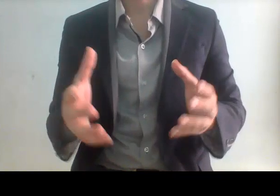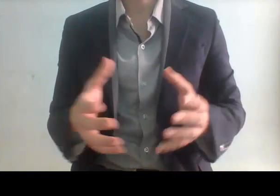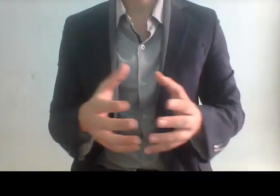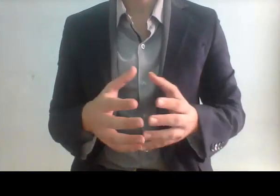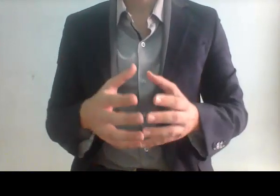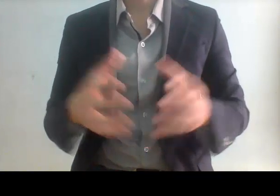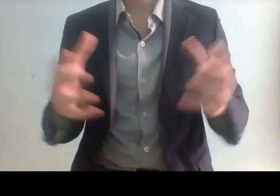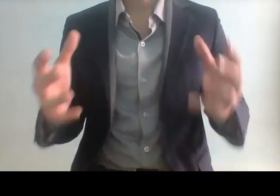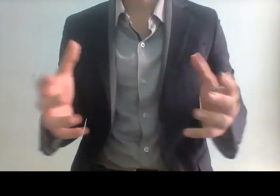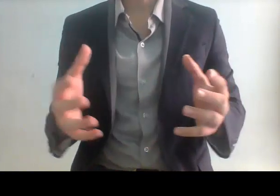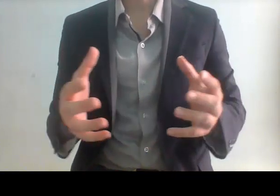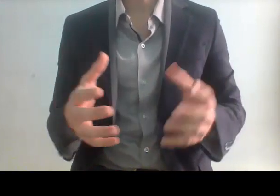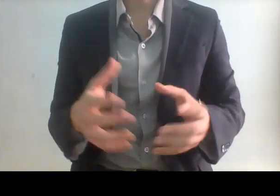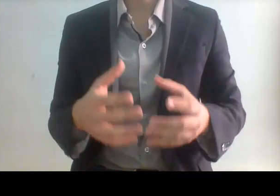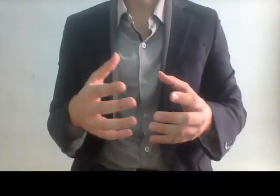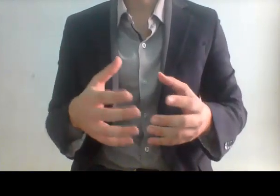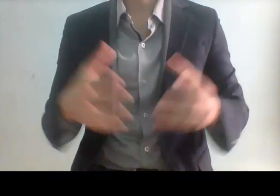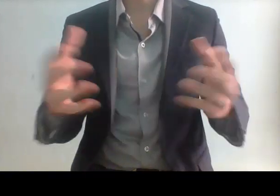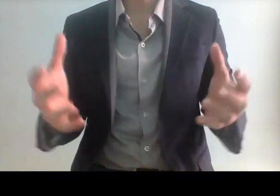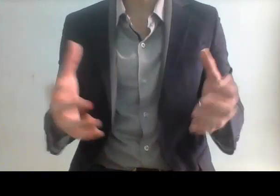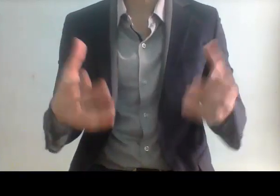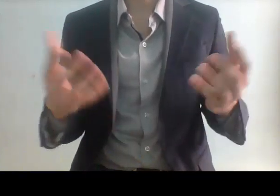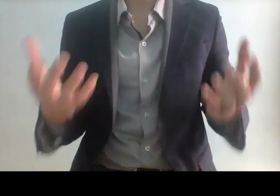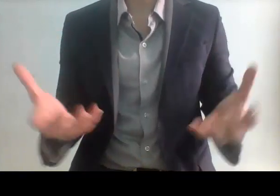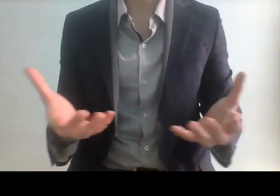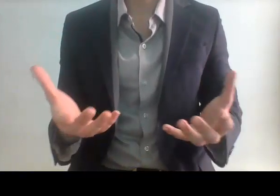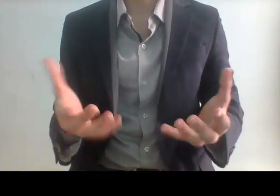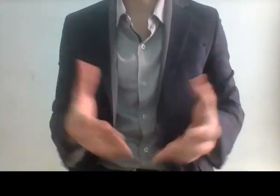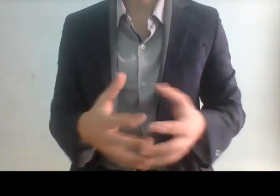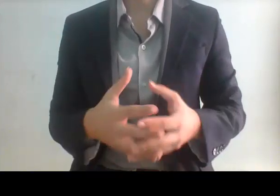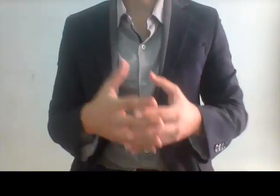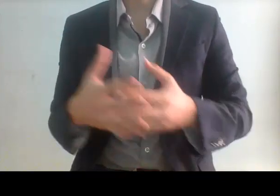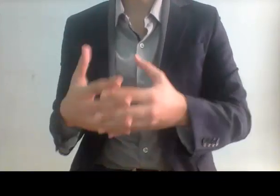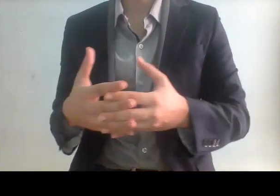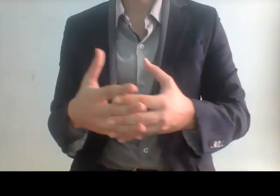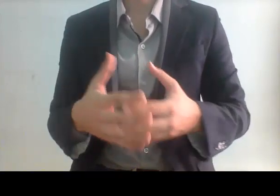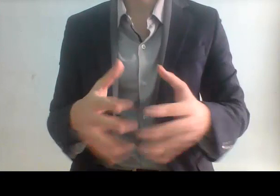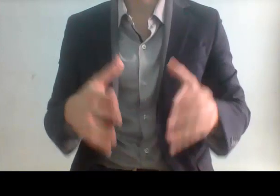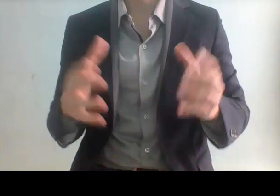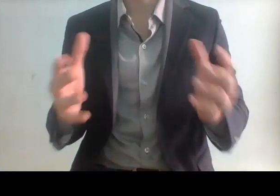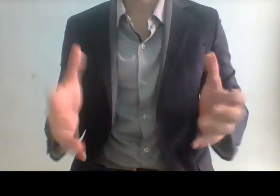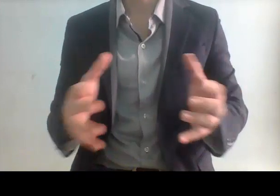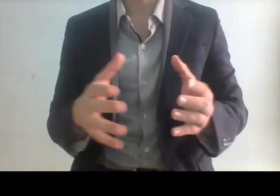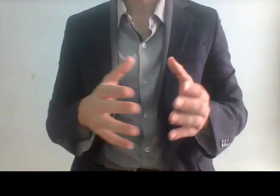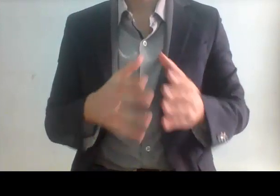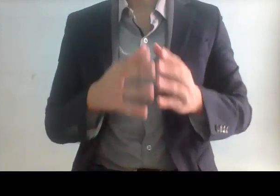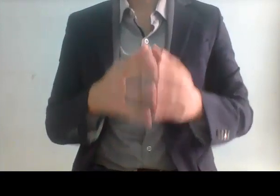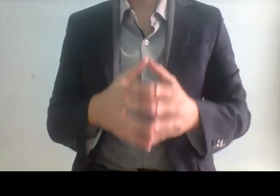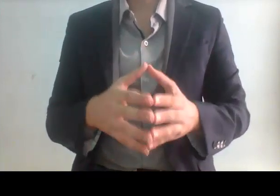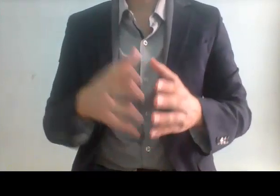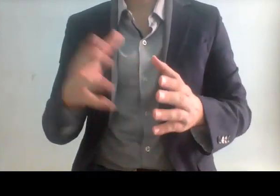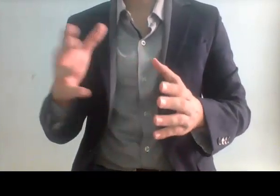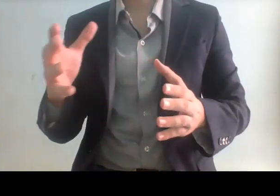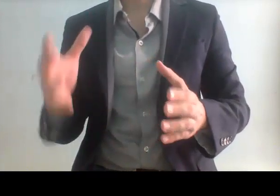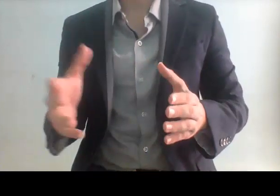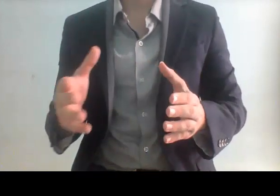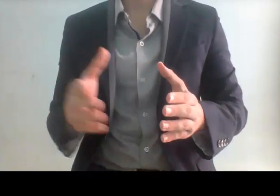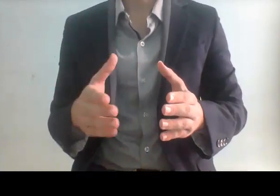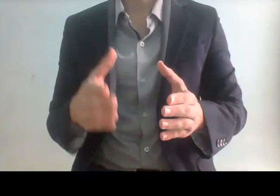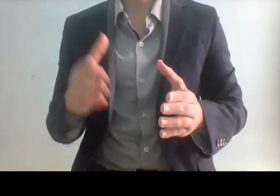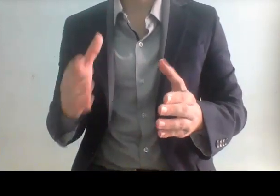tener esos recursos que van a ser incautados después de que se compruebe que esos recursos fueron conseguidos de forma ilegal, pero sí para el